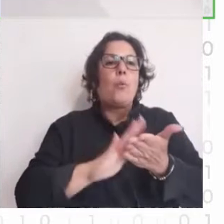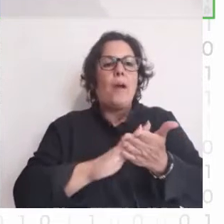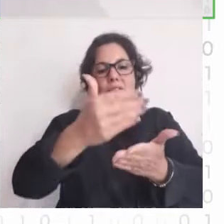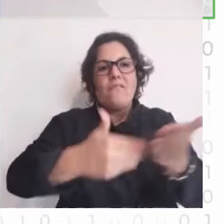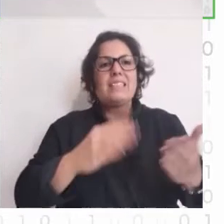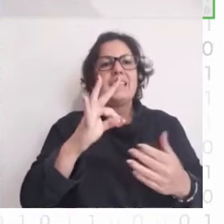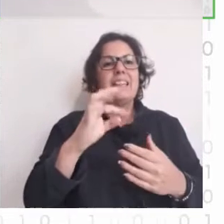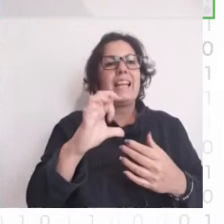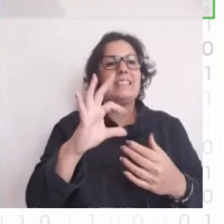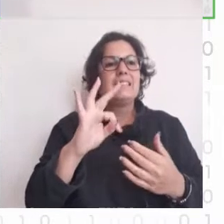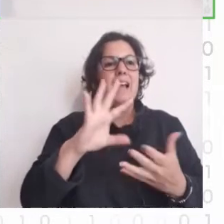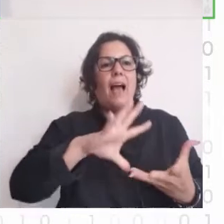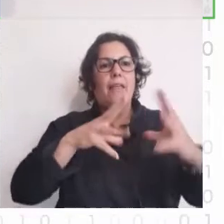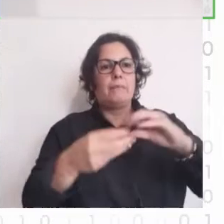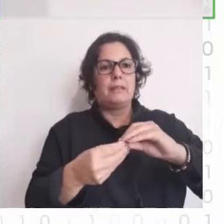a Cecilia.